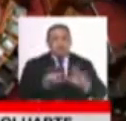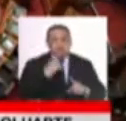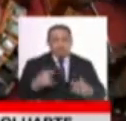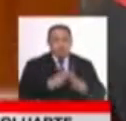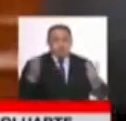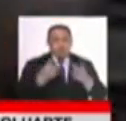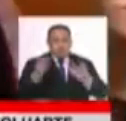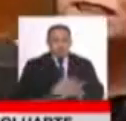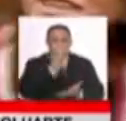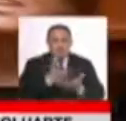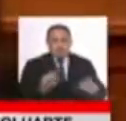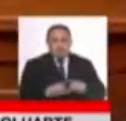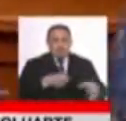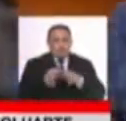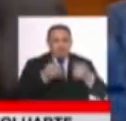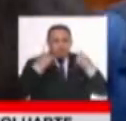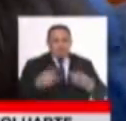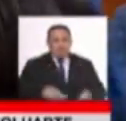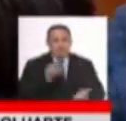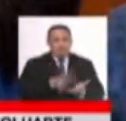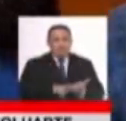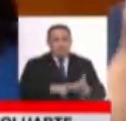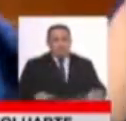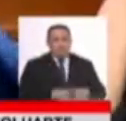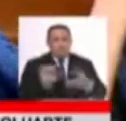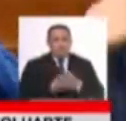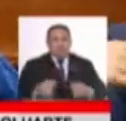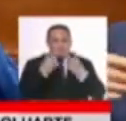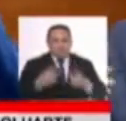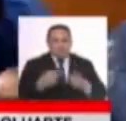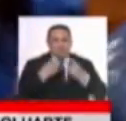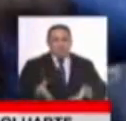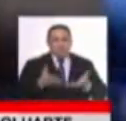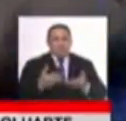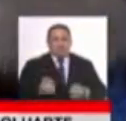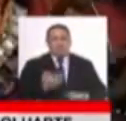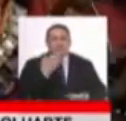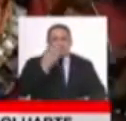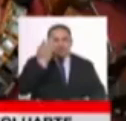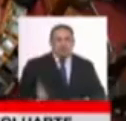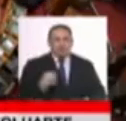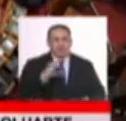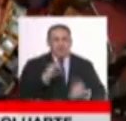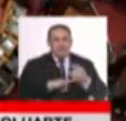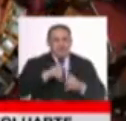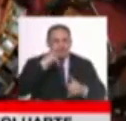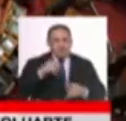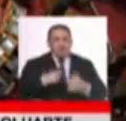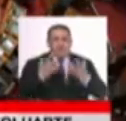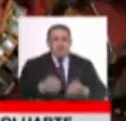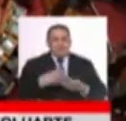institucionalidad y creo que ese es un problema que vamos a arrastrar. Es cierto que todos esperábamos, después de los